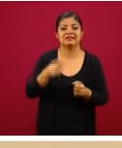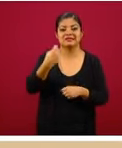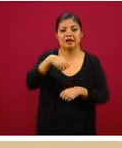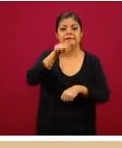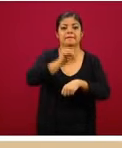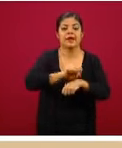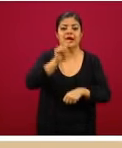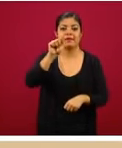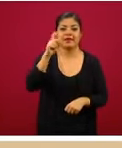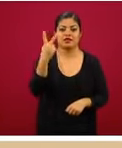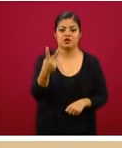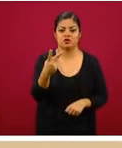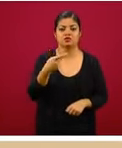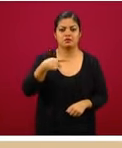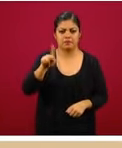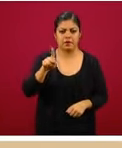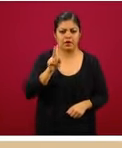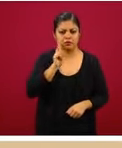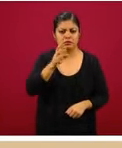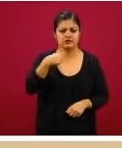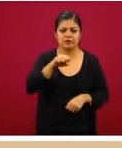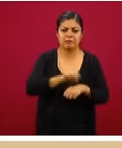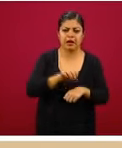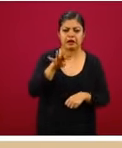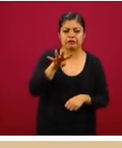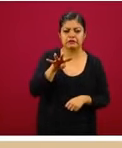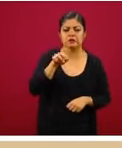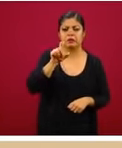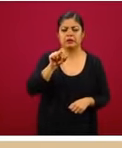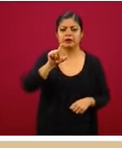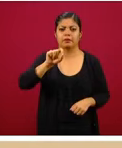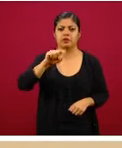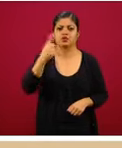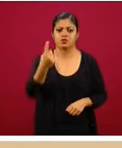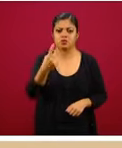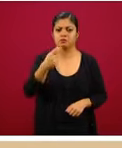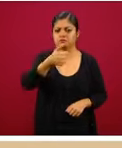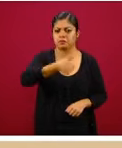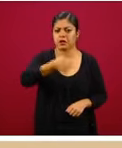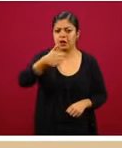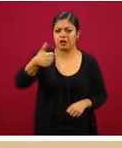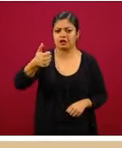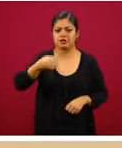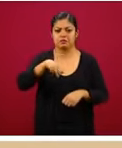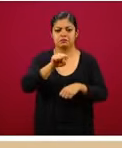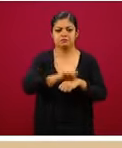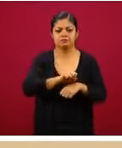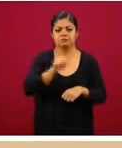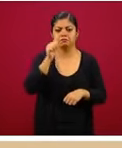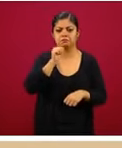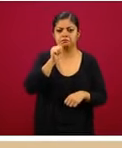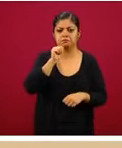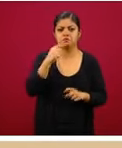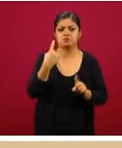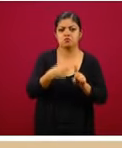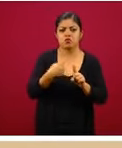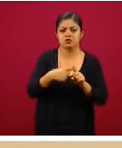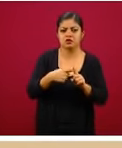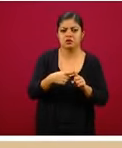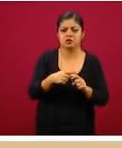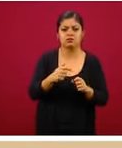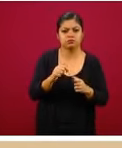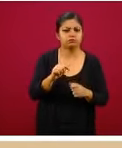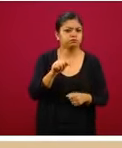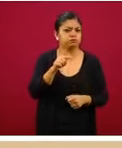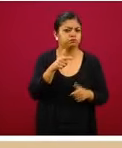22, pero si vemos casi la semana 19, 20, 21, vemos cómo para cada una de los canales de positividad prácticamente